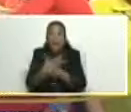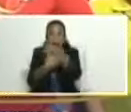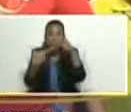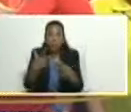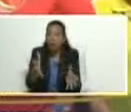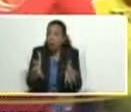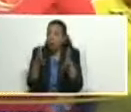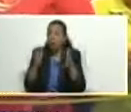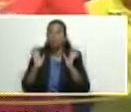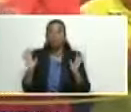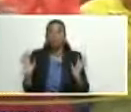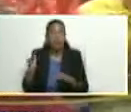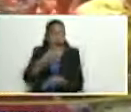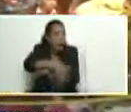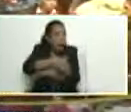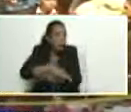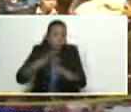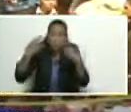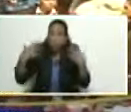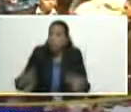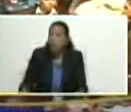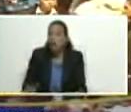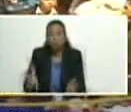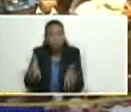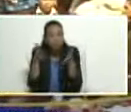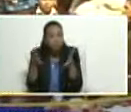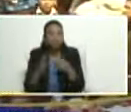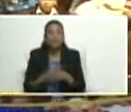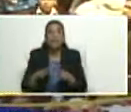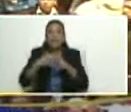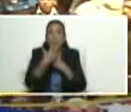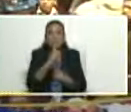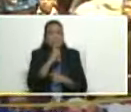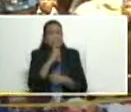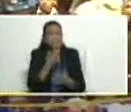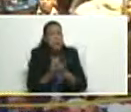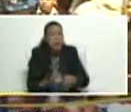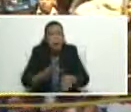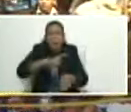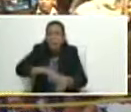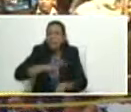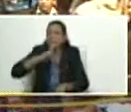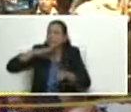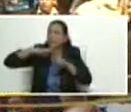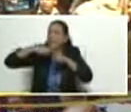ganamos de calle. En medio de las peores